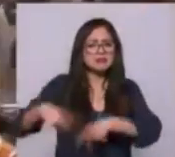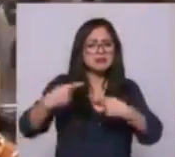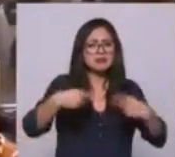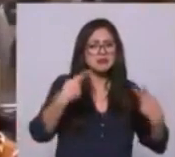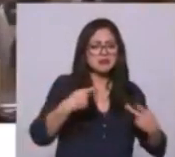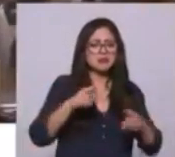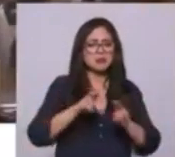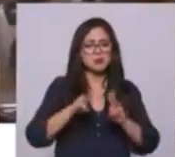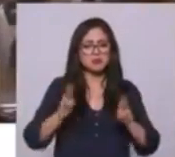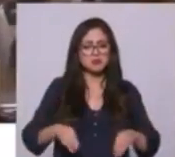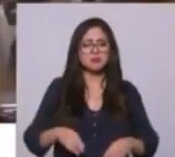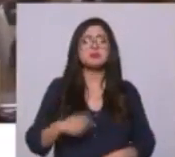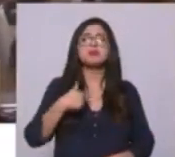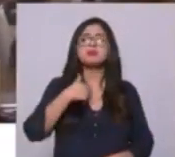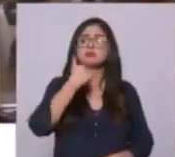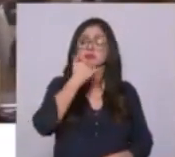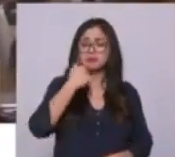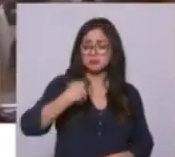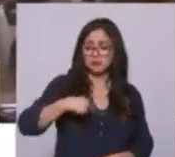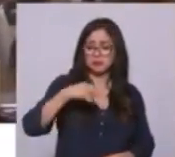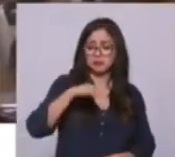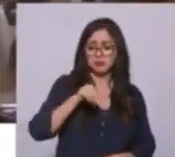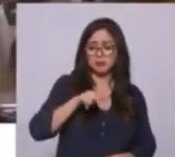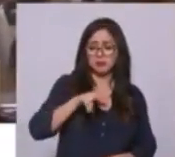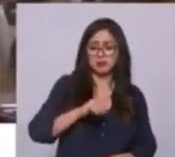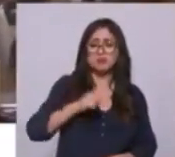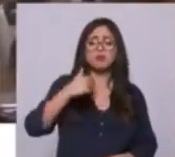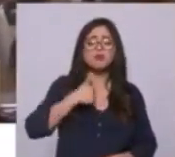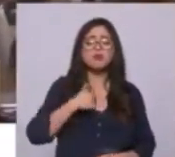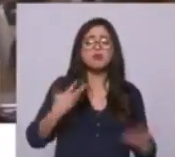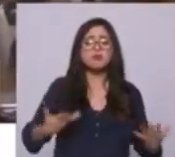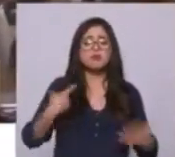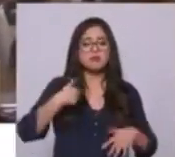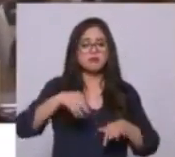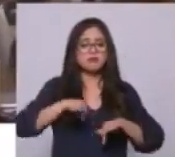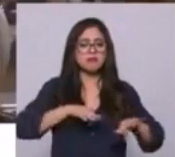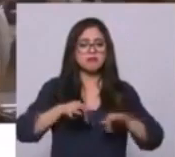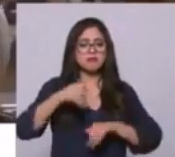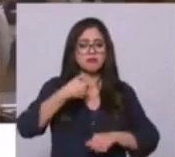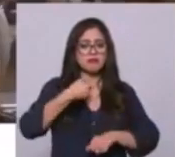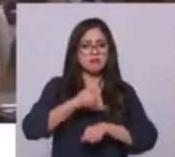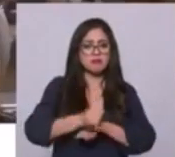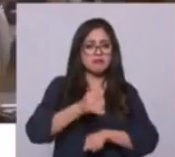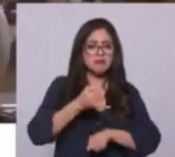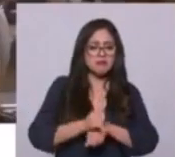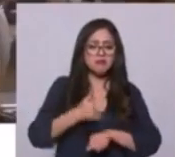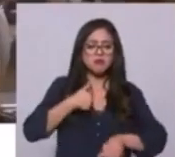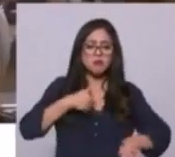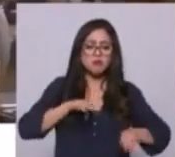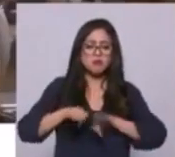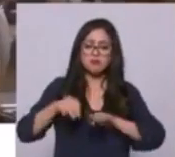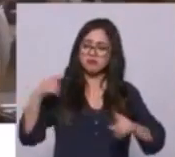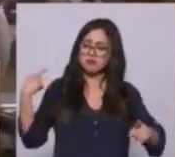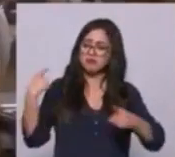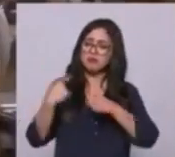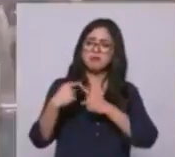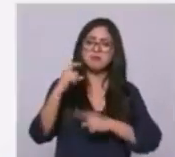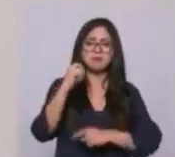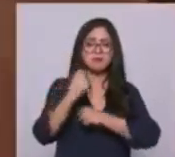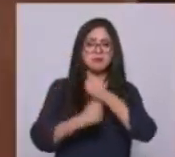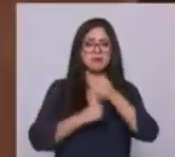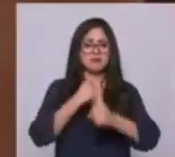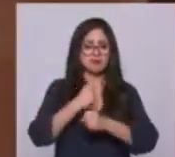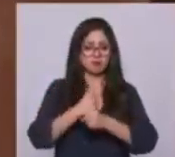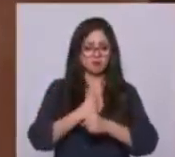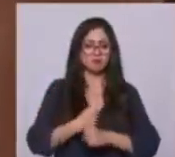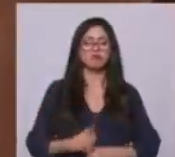muebles? Mi nombre es Mauricio Gutiérrez, me dedico a la carpintería y estamos aquí trabajando desde hace 20 años más o